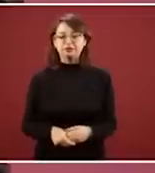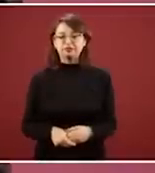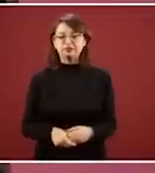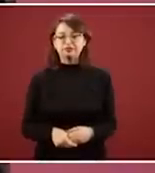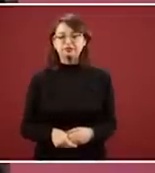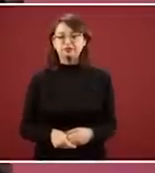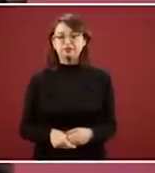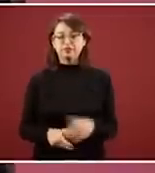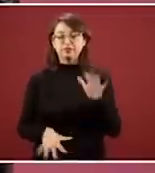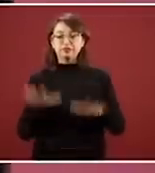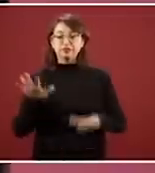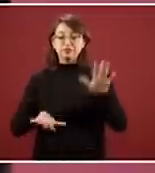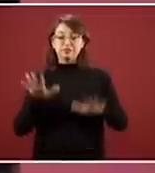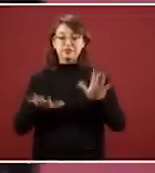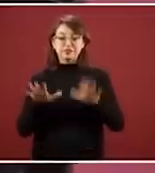agarran a uno